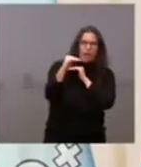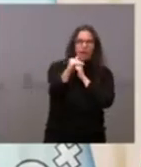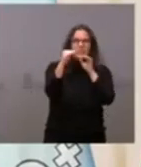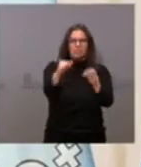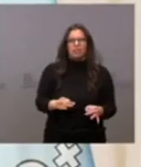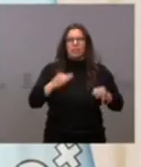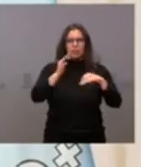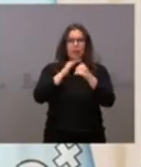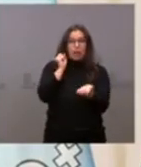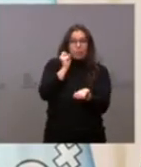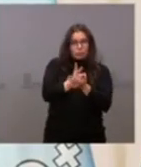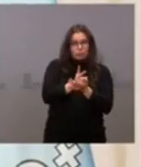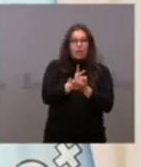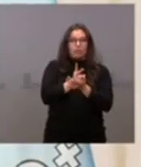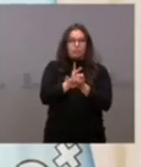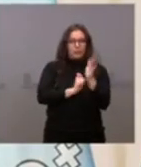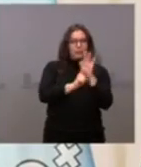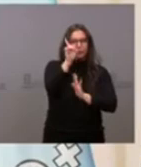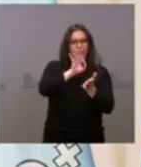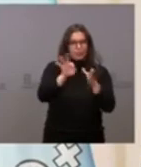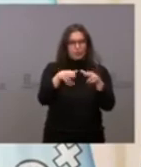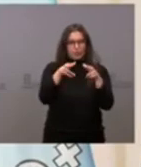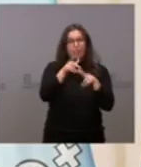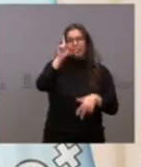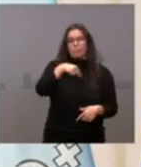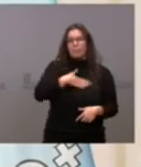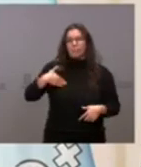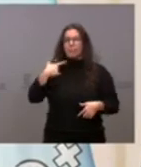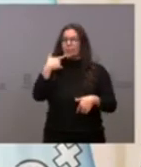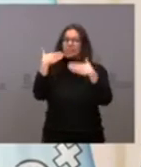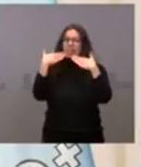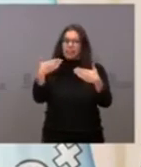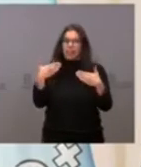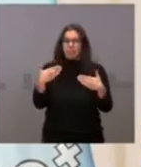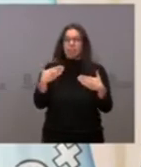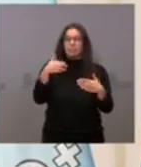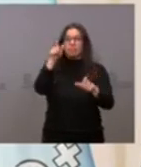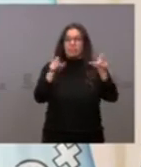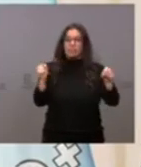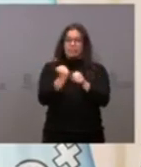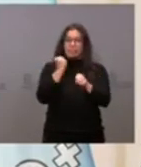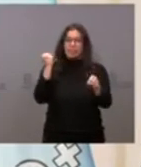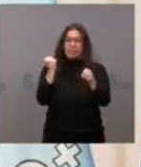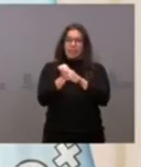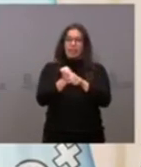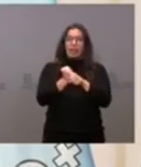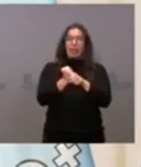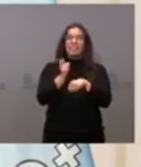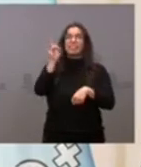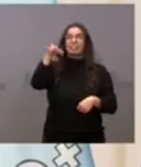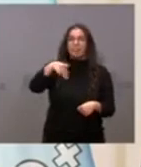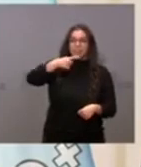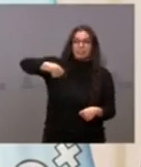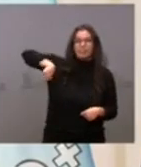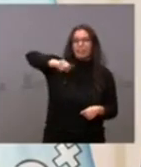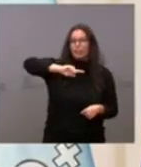de apostar por ello. Y también quiero agradecer el trabajo de todas las personas que, de